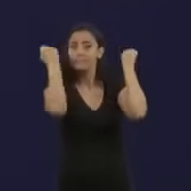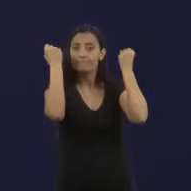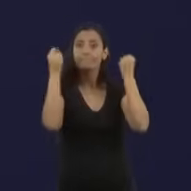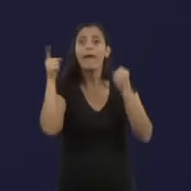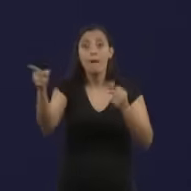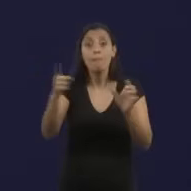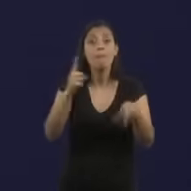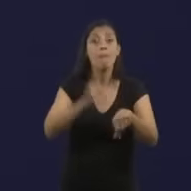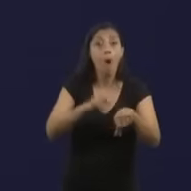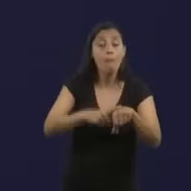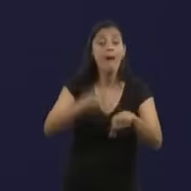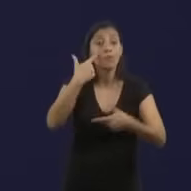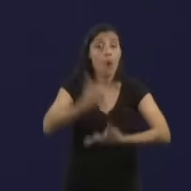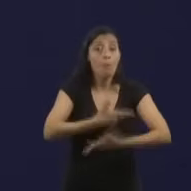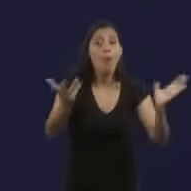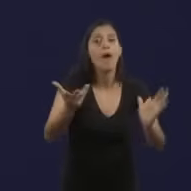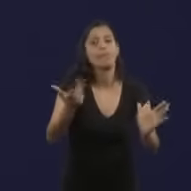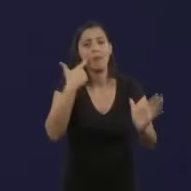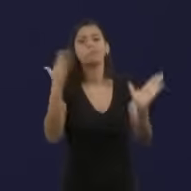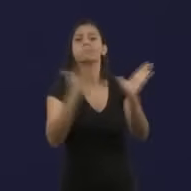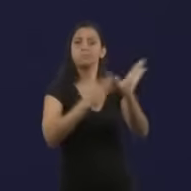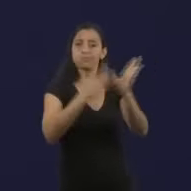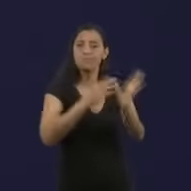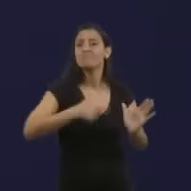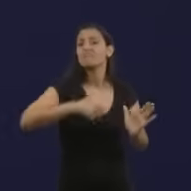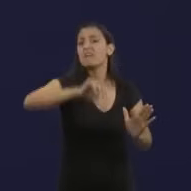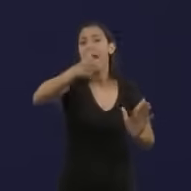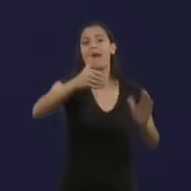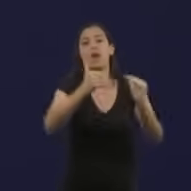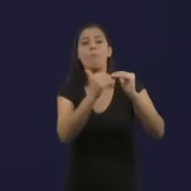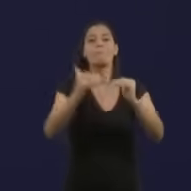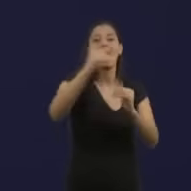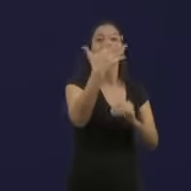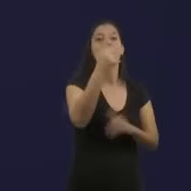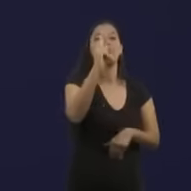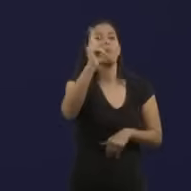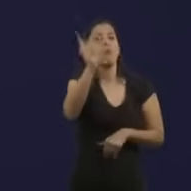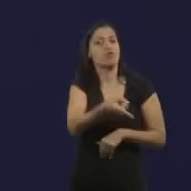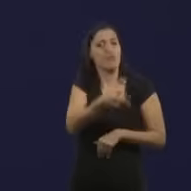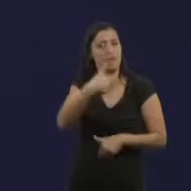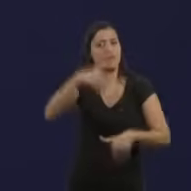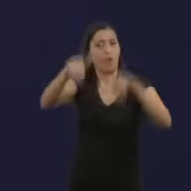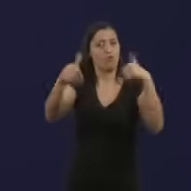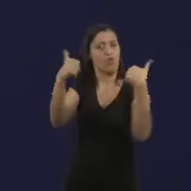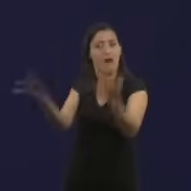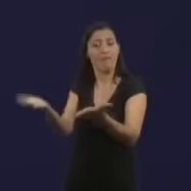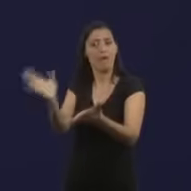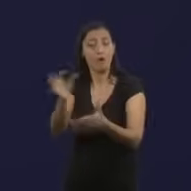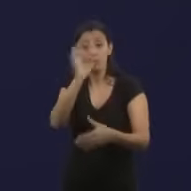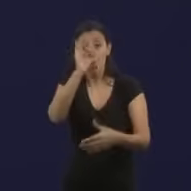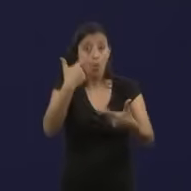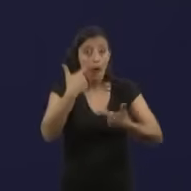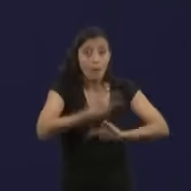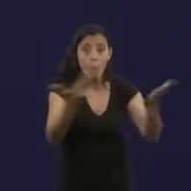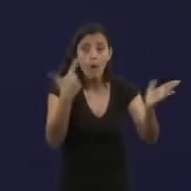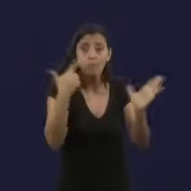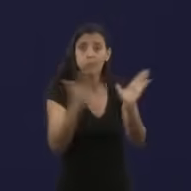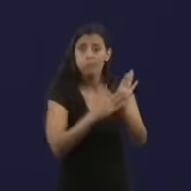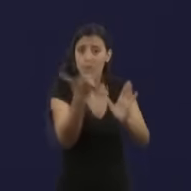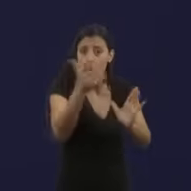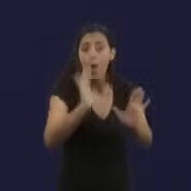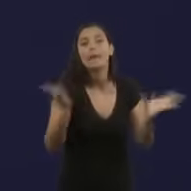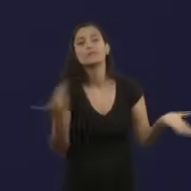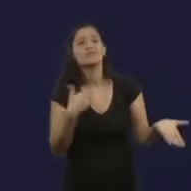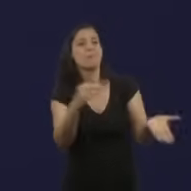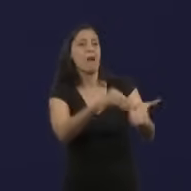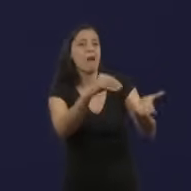demostrar que había ganado por el algo más del 51 por de los votos no hay mucho más para para decir con respecto